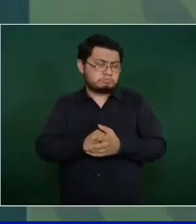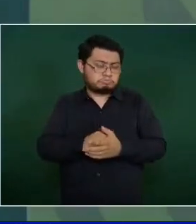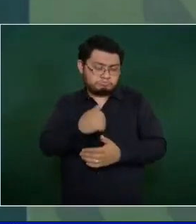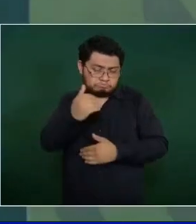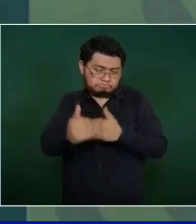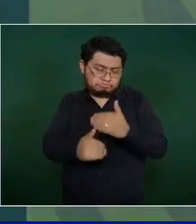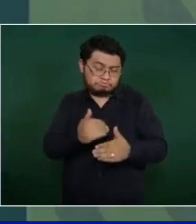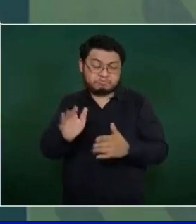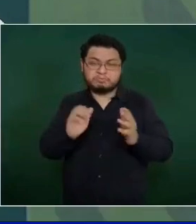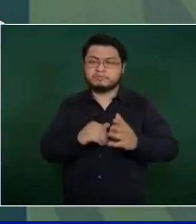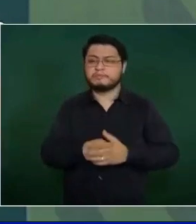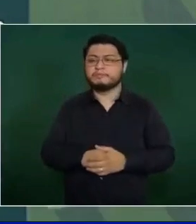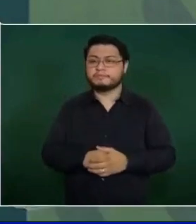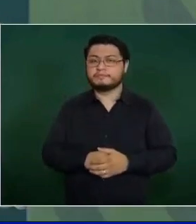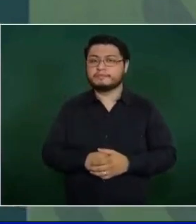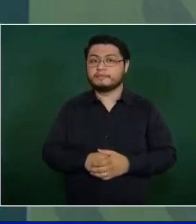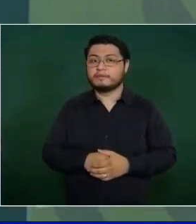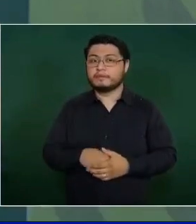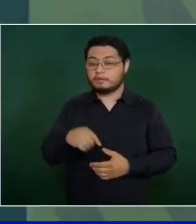y que hay